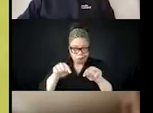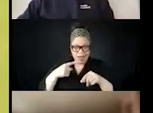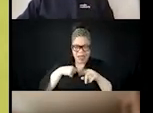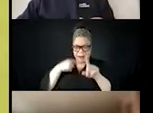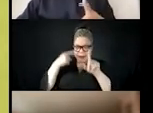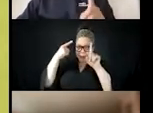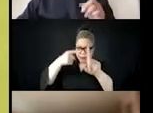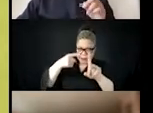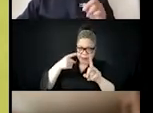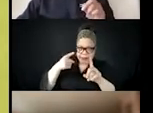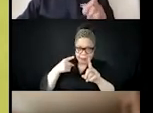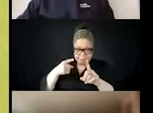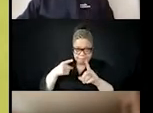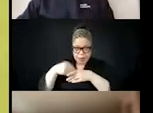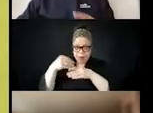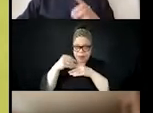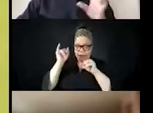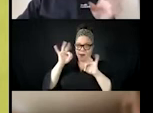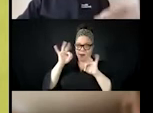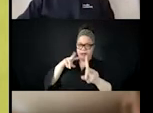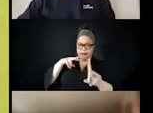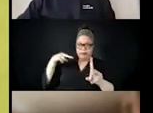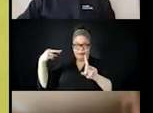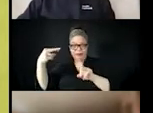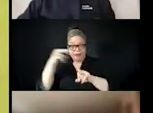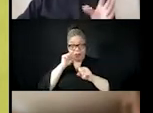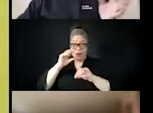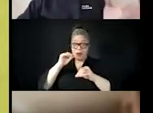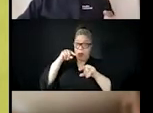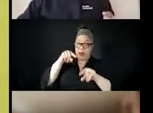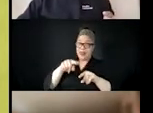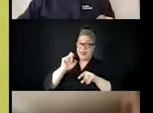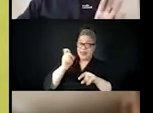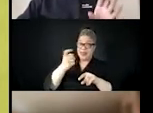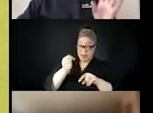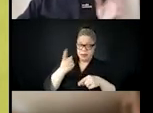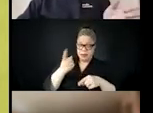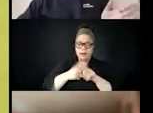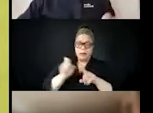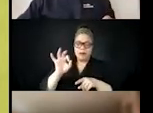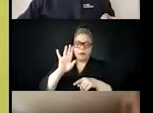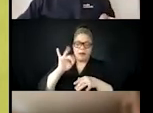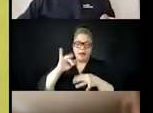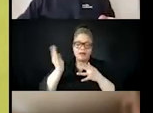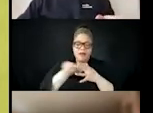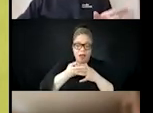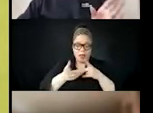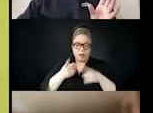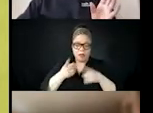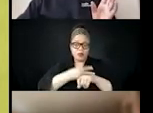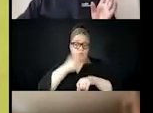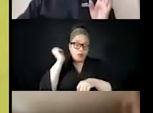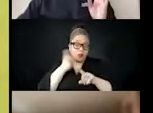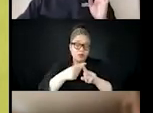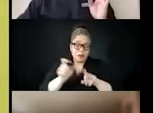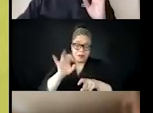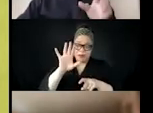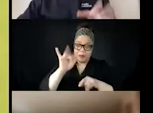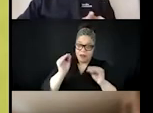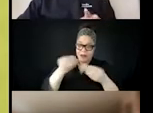allá de la vigilancia y como pueden ver aquí las metas específicas son